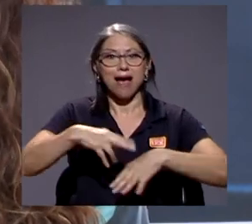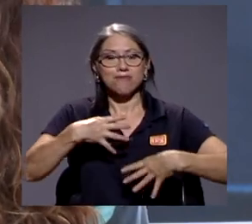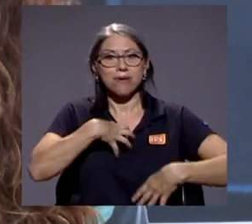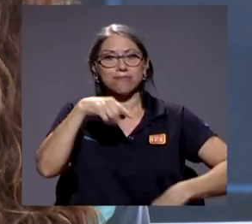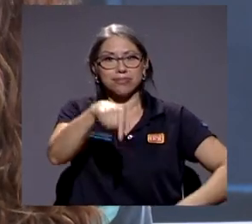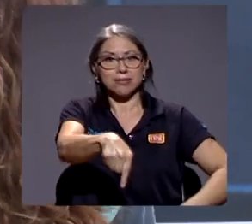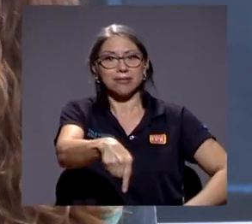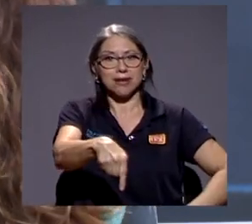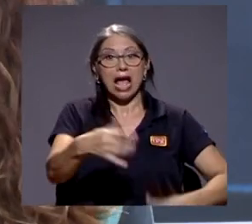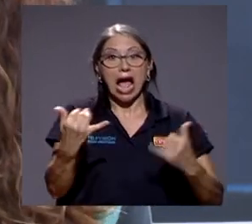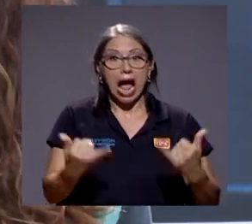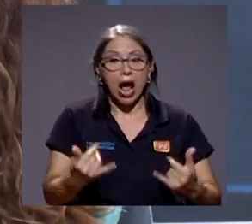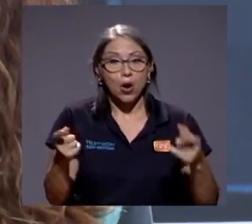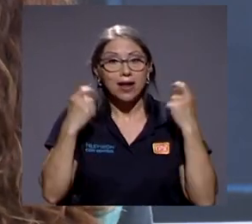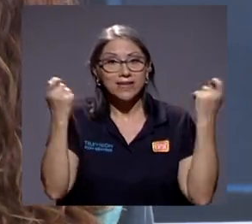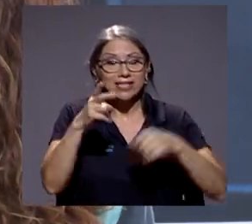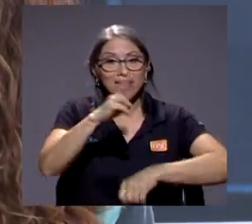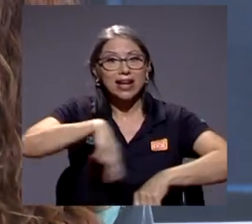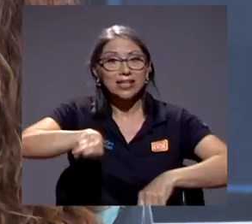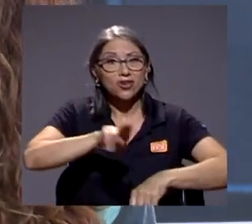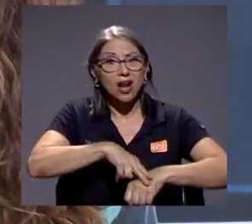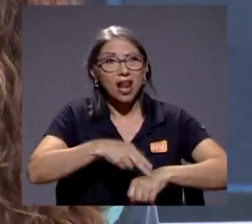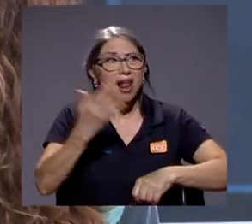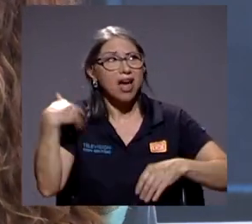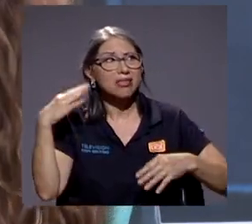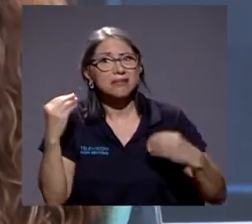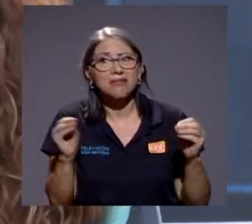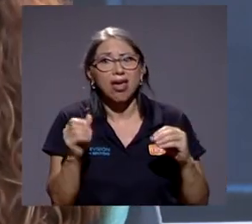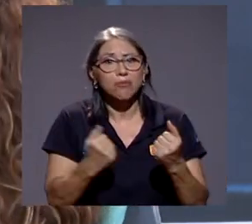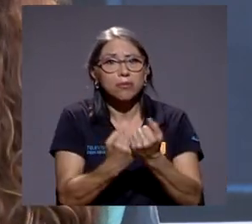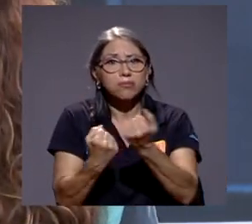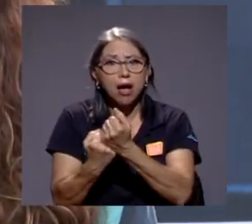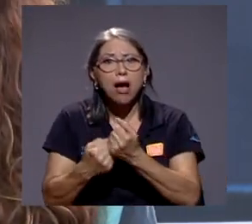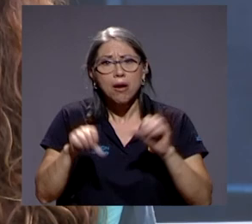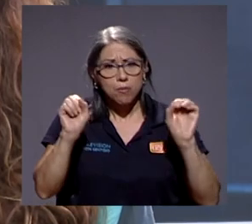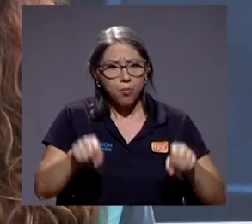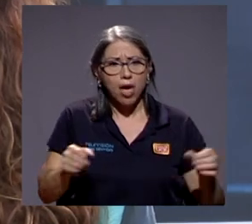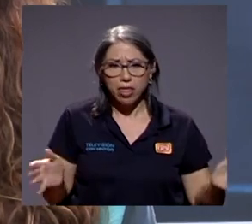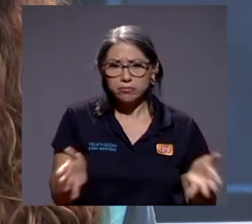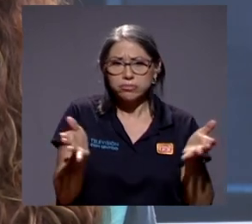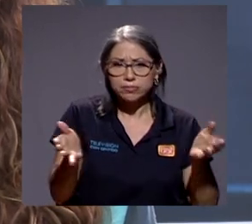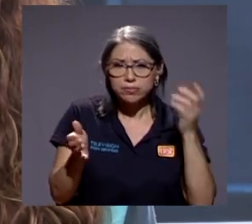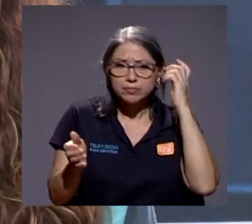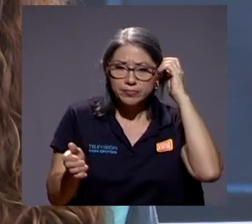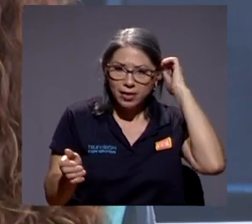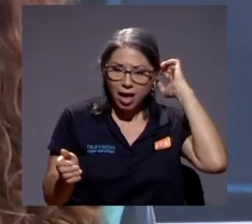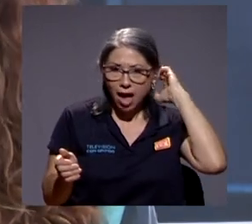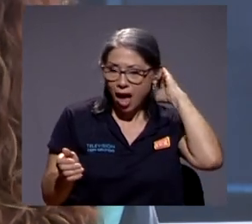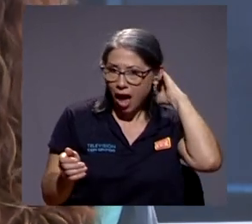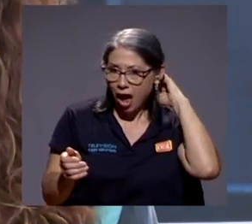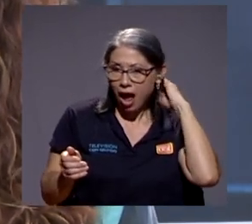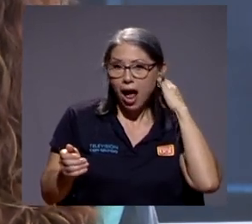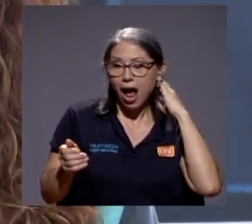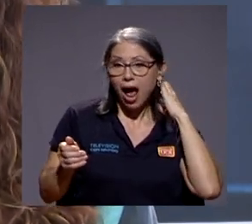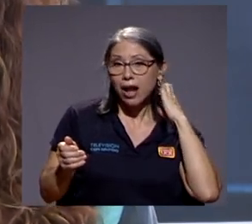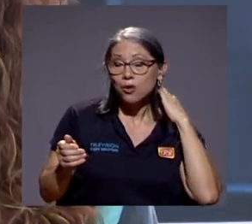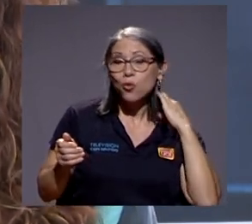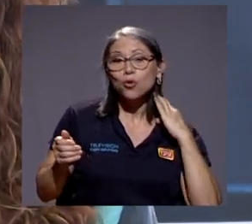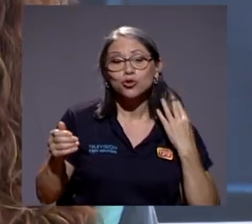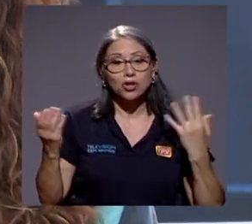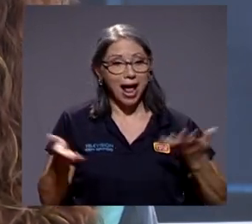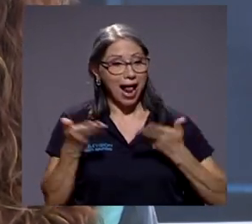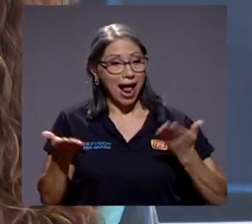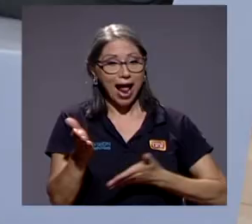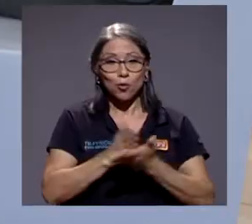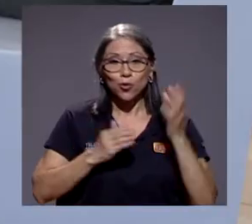nacional puedan ser incorporados y algunos que habían sido incluso participes en otras en otras